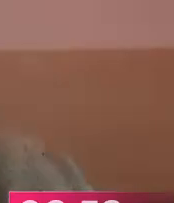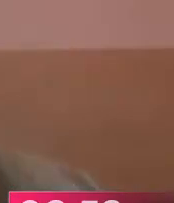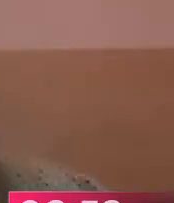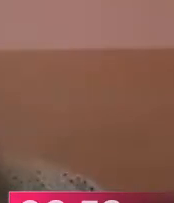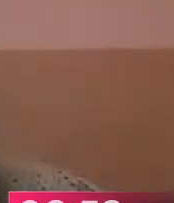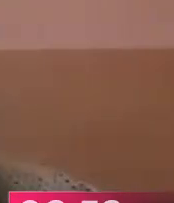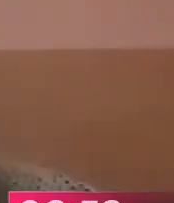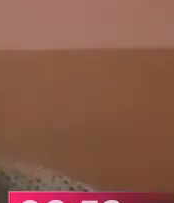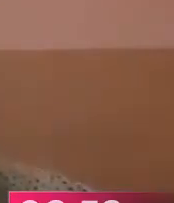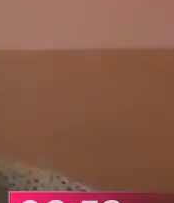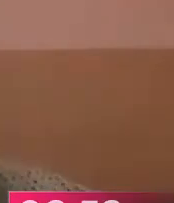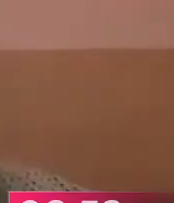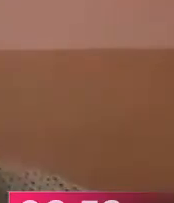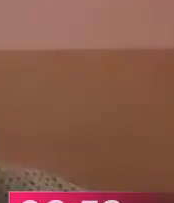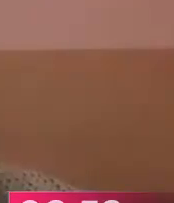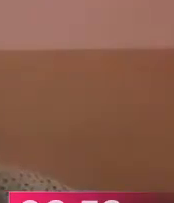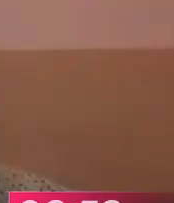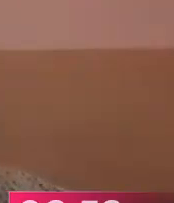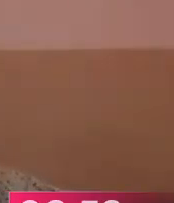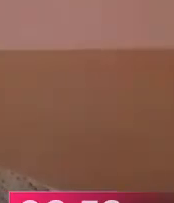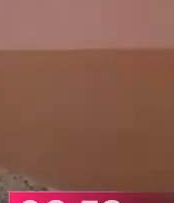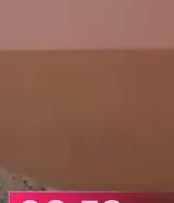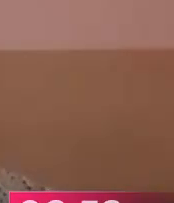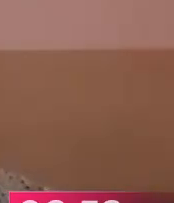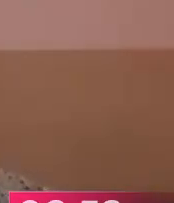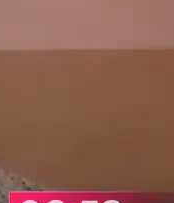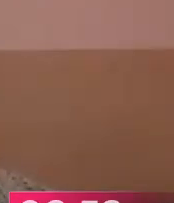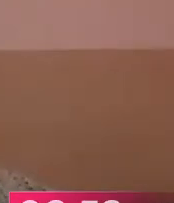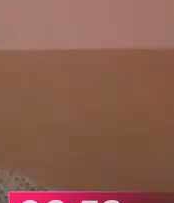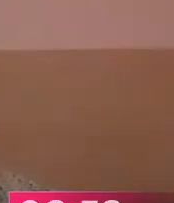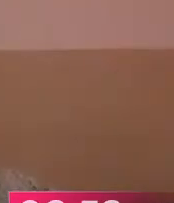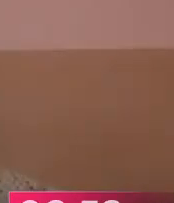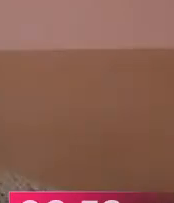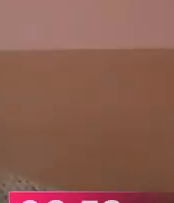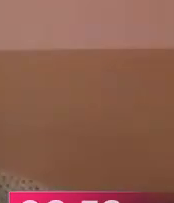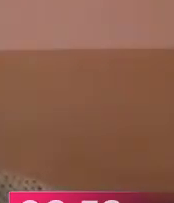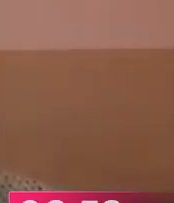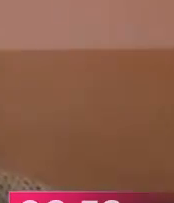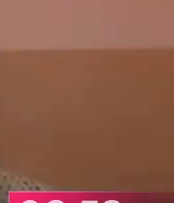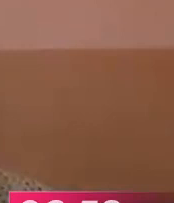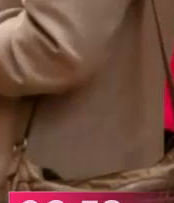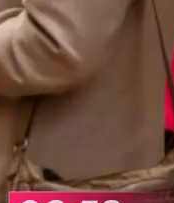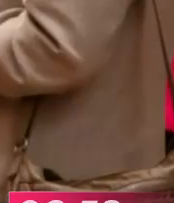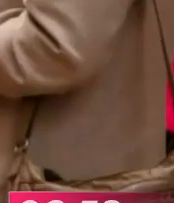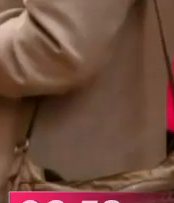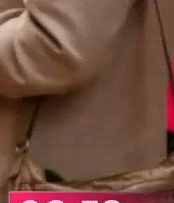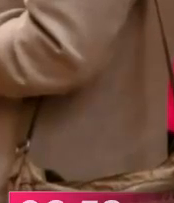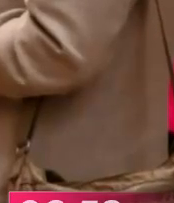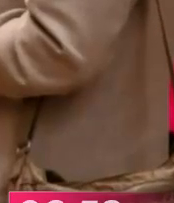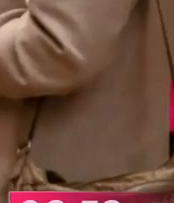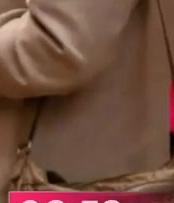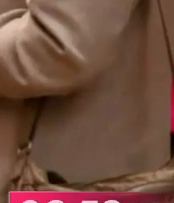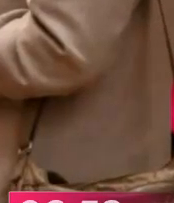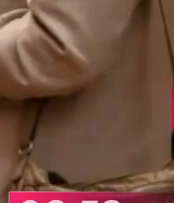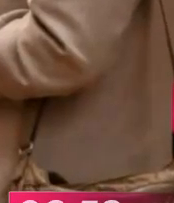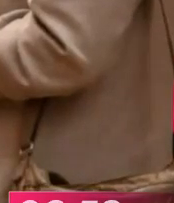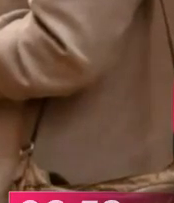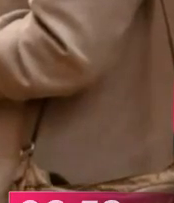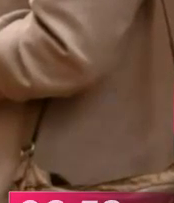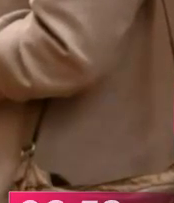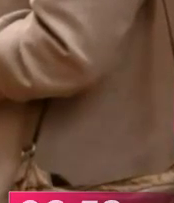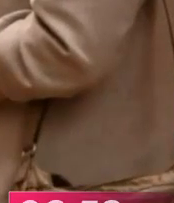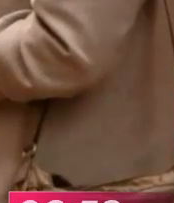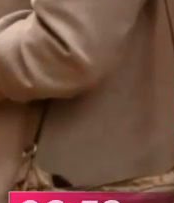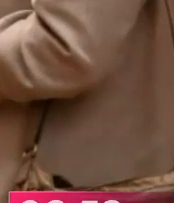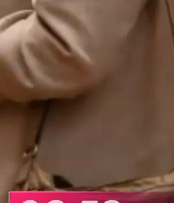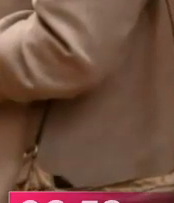que ella es jefa de la División de Víctimas y Testigos del Ministerio Público, que no es una división que esté muy bien evaluada ni ante